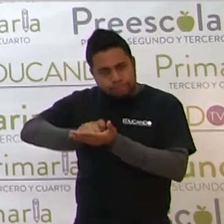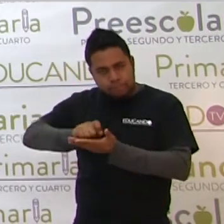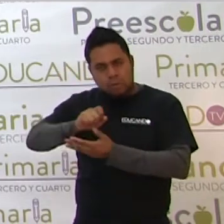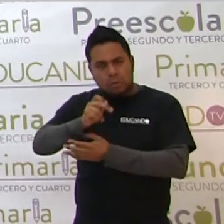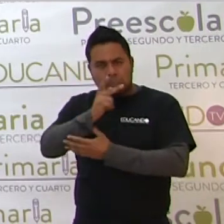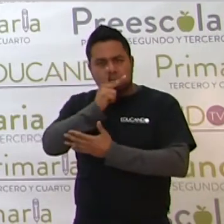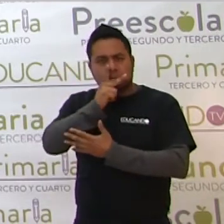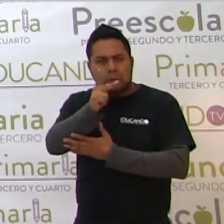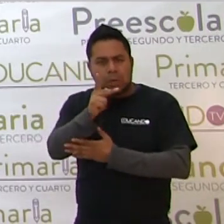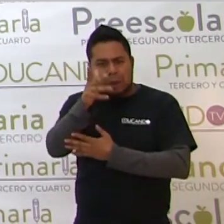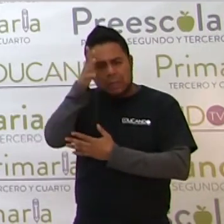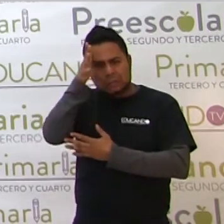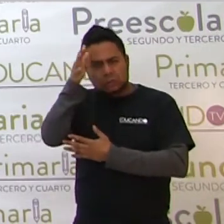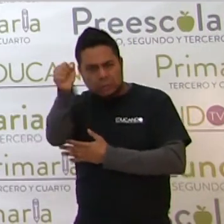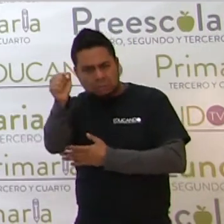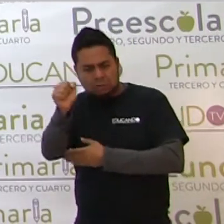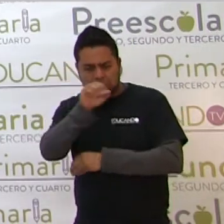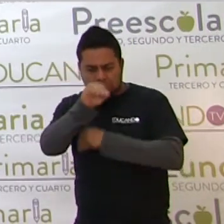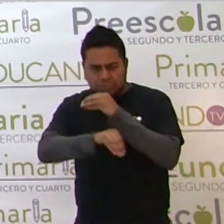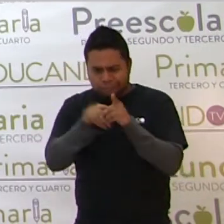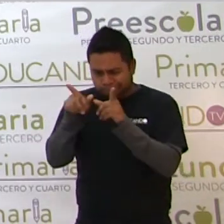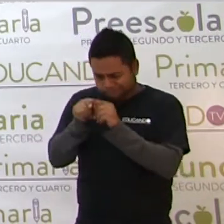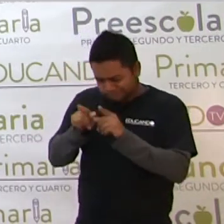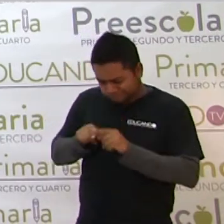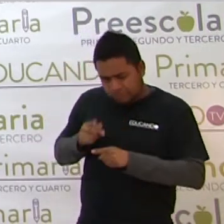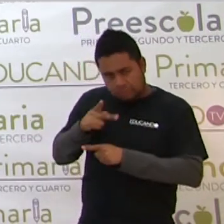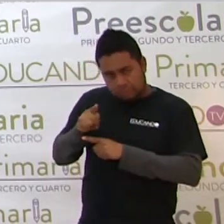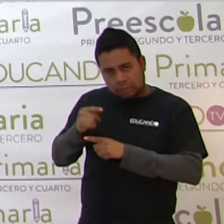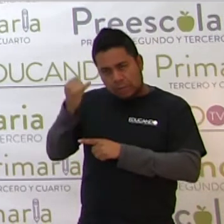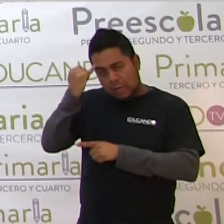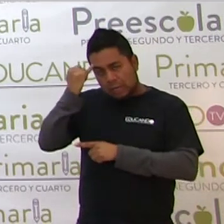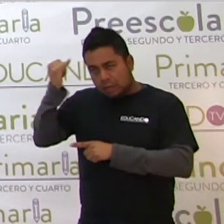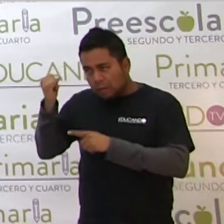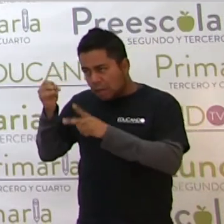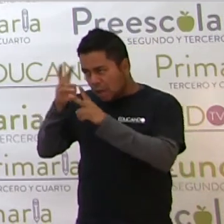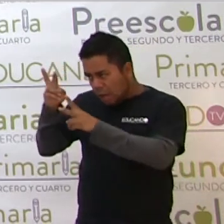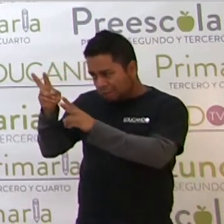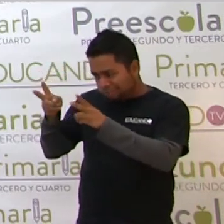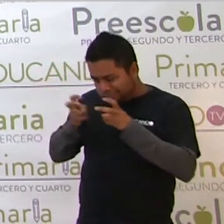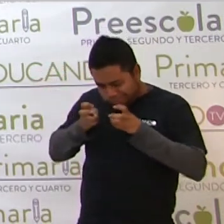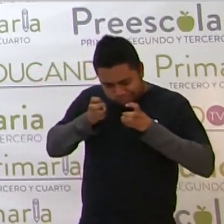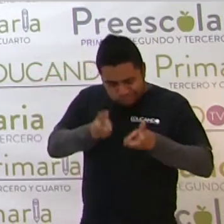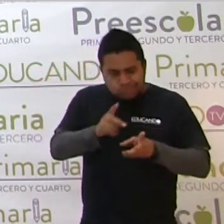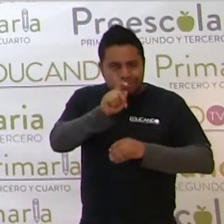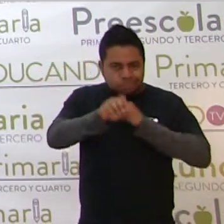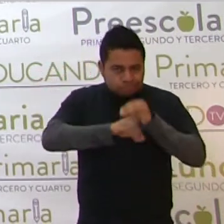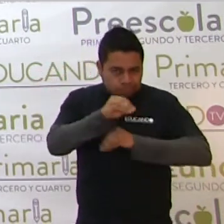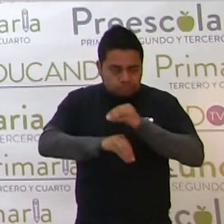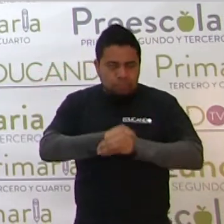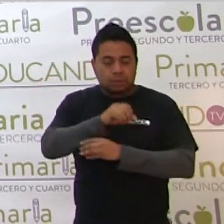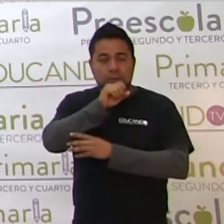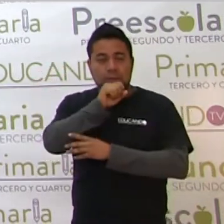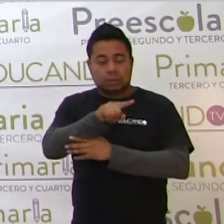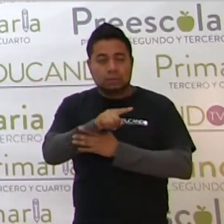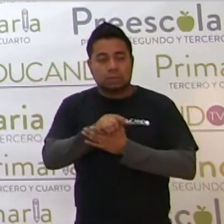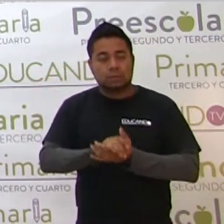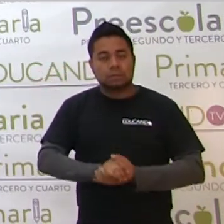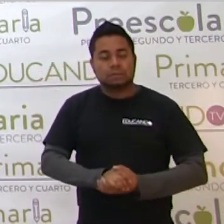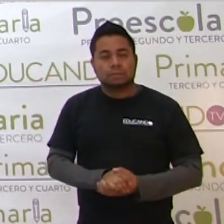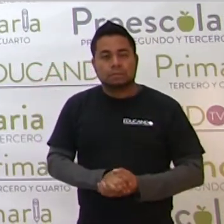más abstractas, ir cortando, pero viendo las ideas principales. También puedes ir viendo